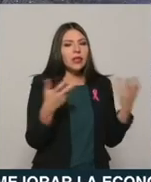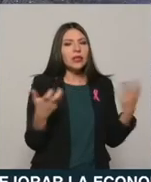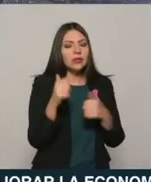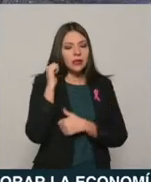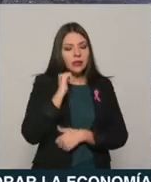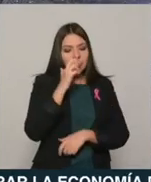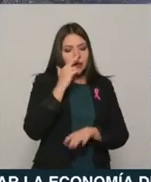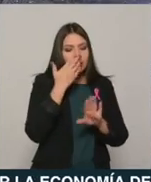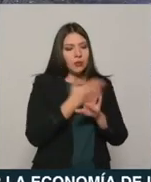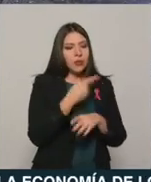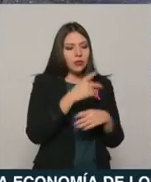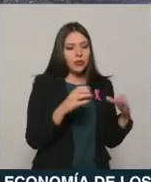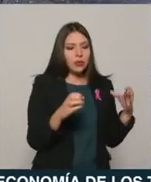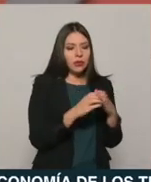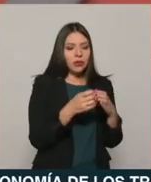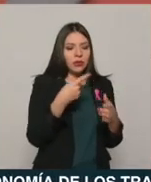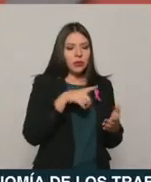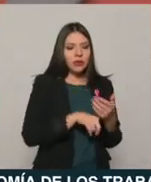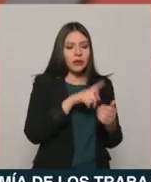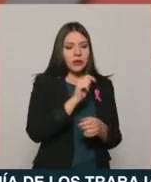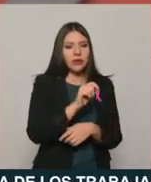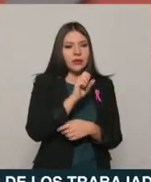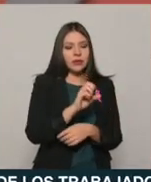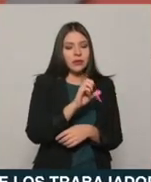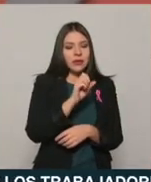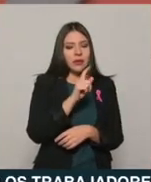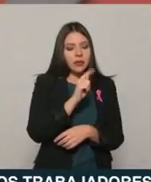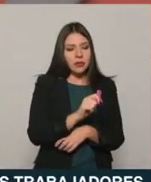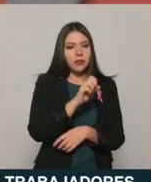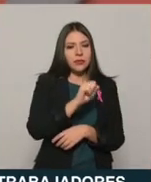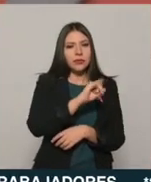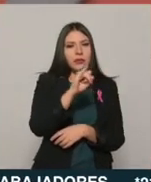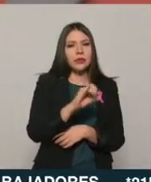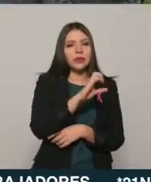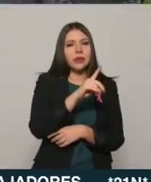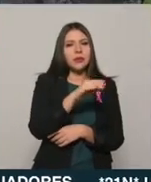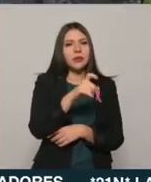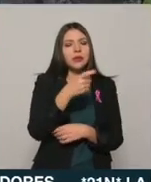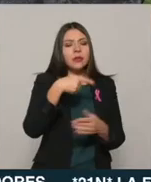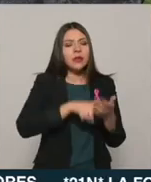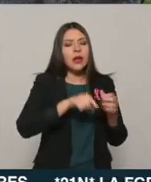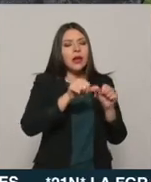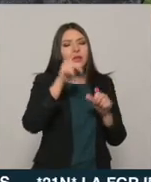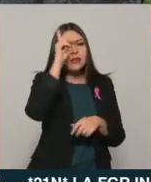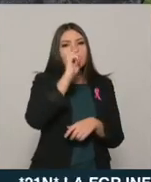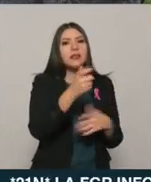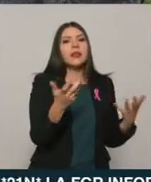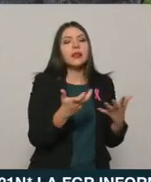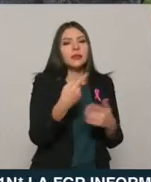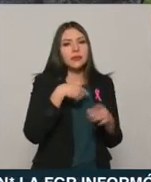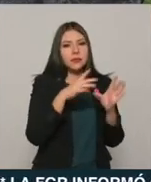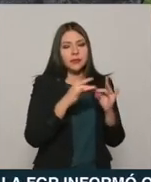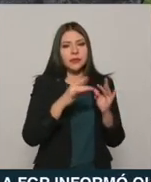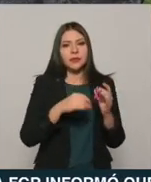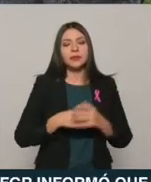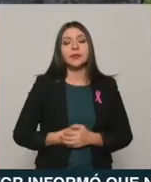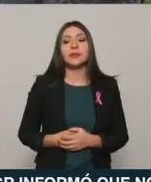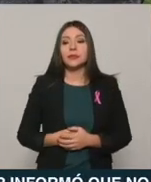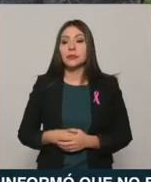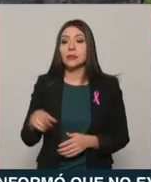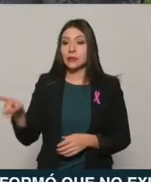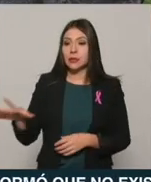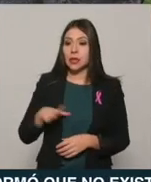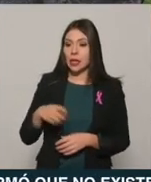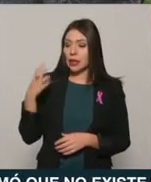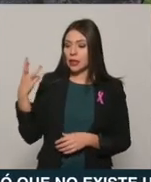Coordinación de Psicología en el Tribunal Superior de Justicia de la Ciudad de México. Cuéntenos más al respecto. Ok, tenemos tres áreas importantes: la